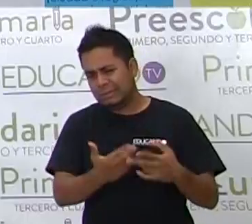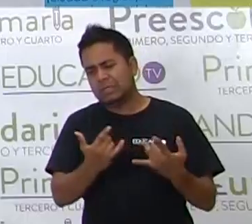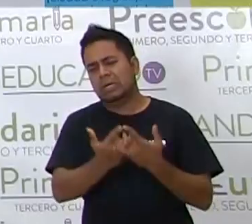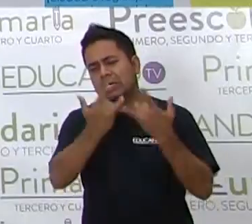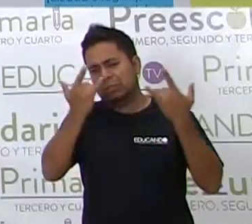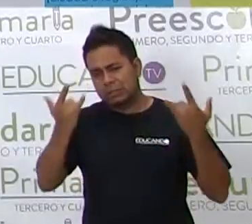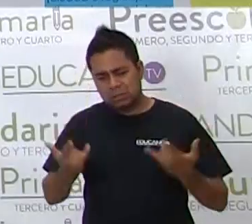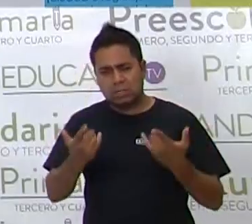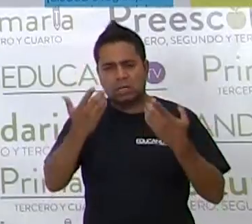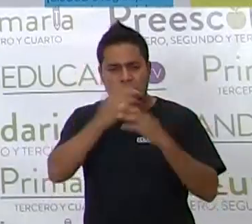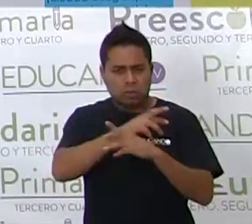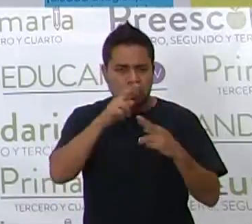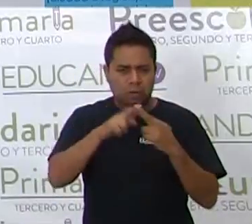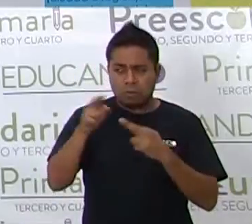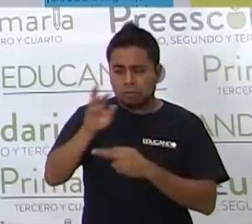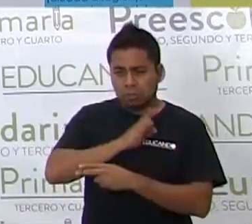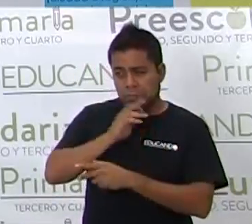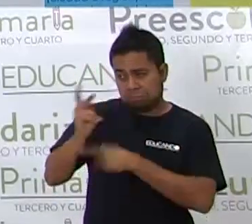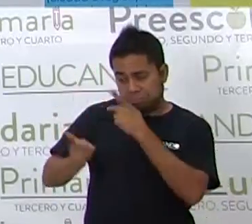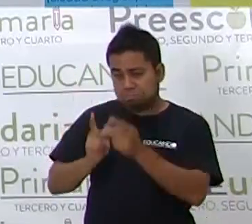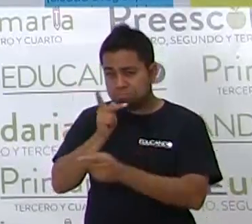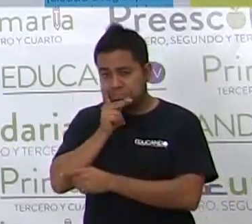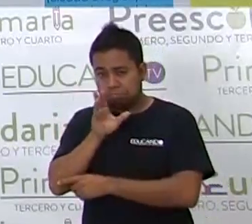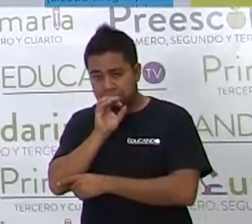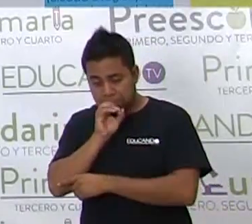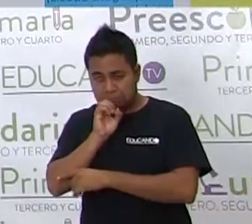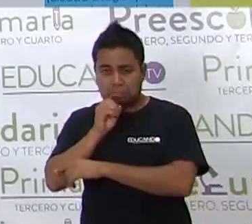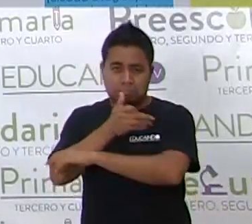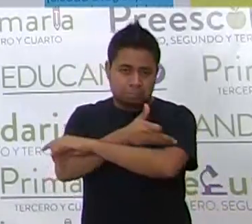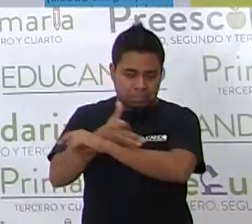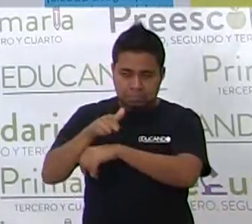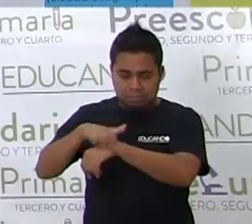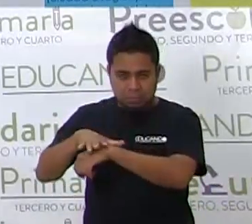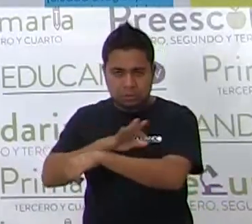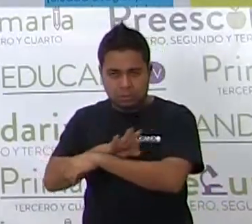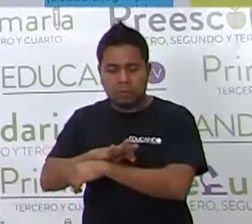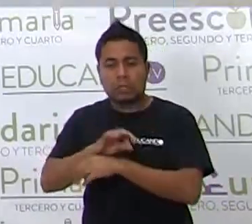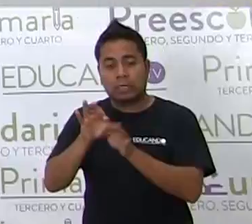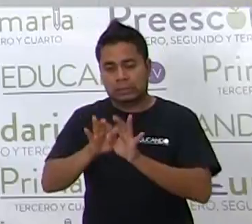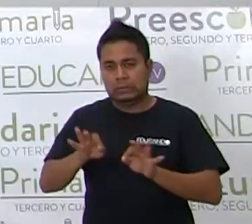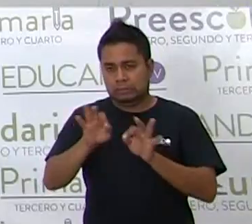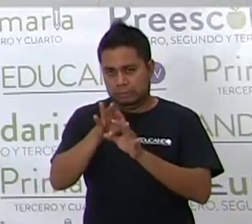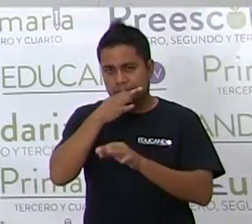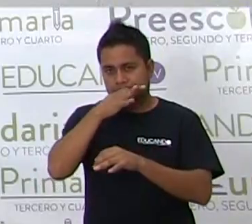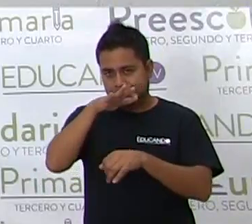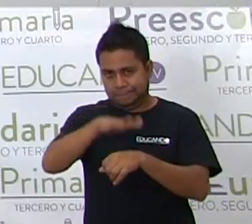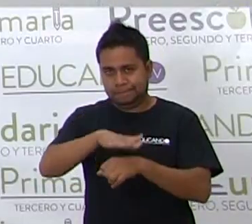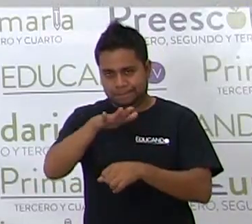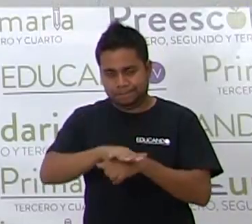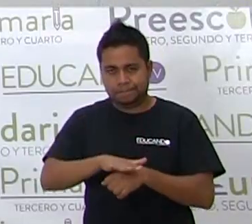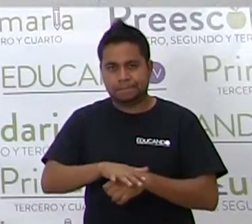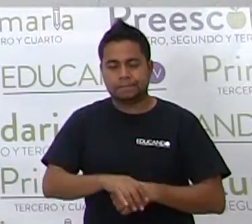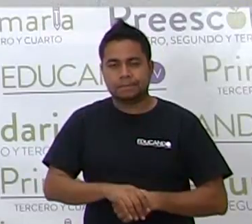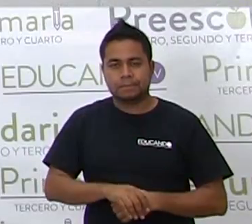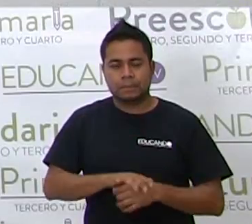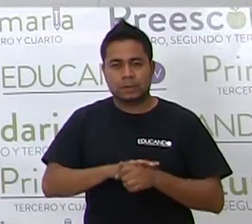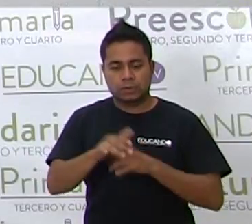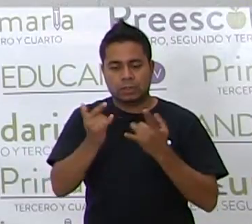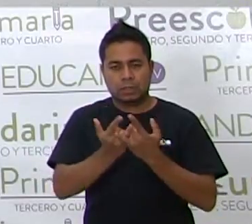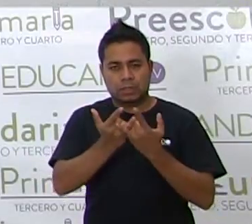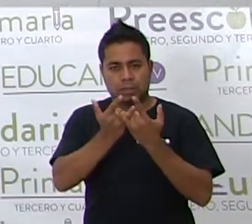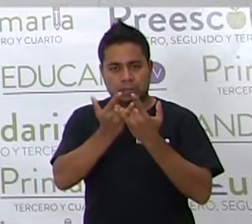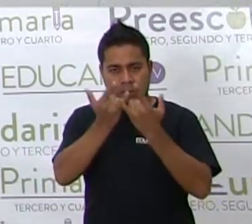puedes comentar con papá, mamá o la familia. Es muy importante mencionarte que las leyendas de